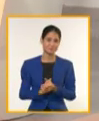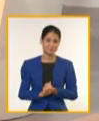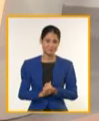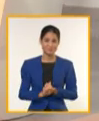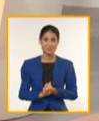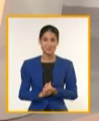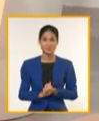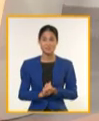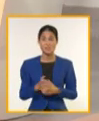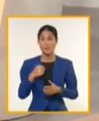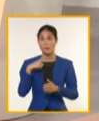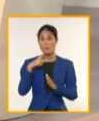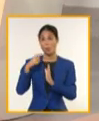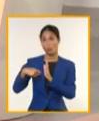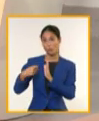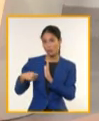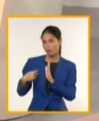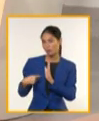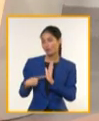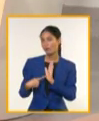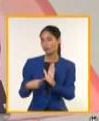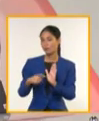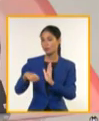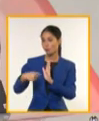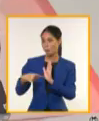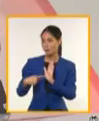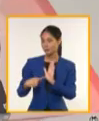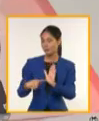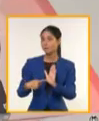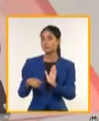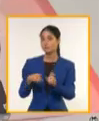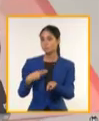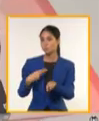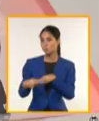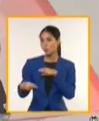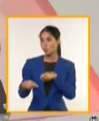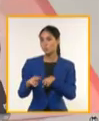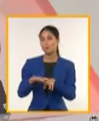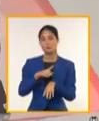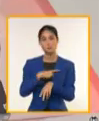bueno, seguramente el documental que vamos a ver a continuación y que ya lo habíamos anunciado,